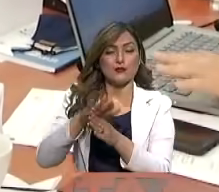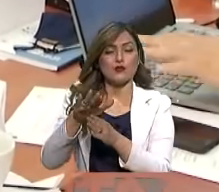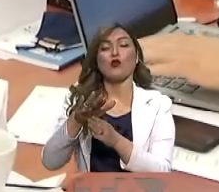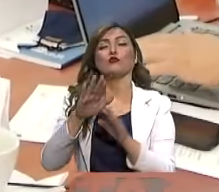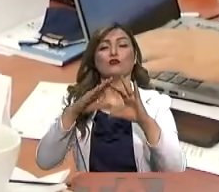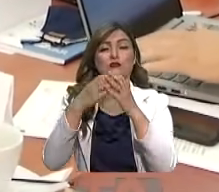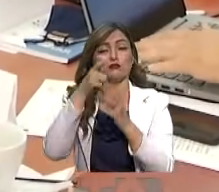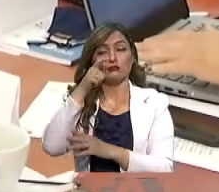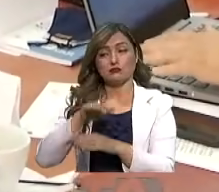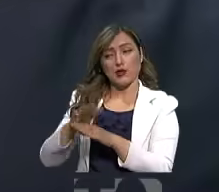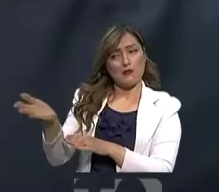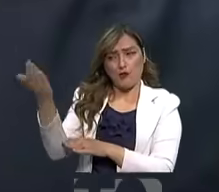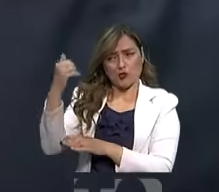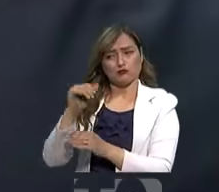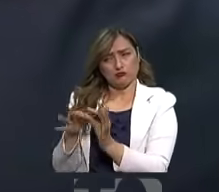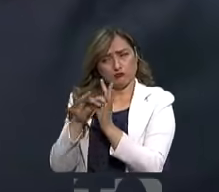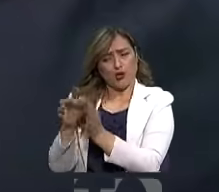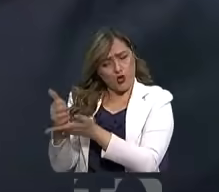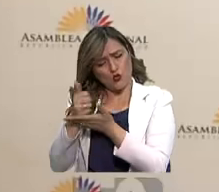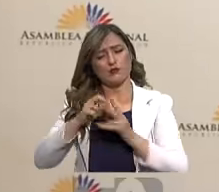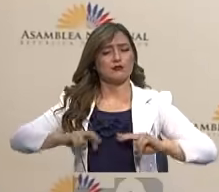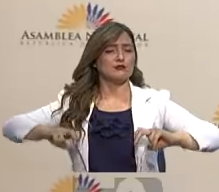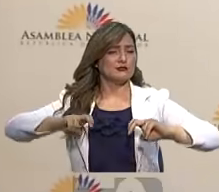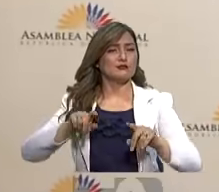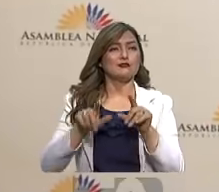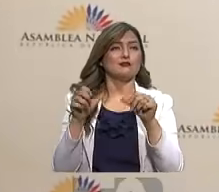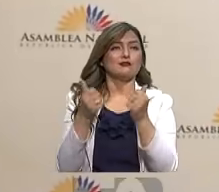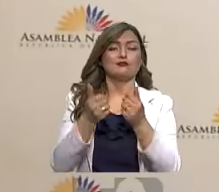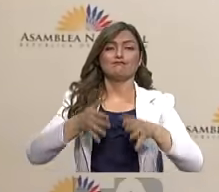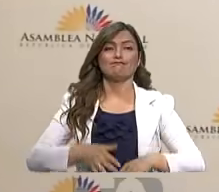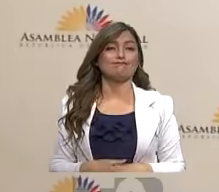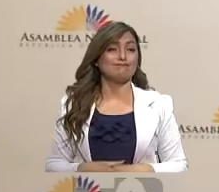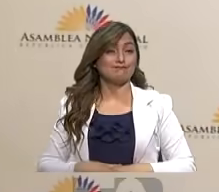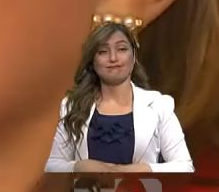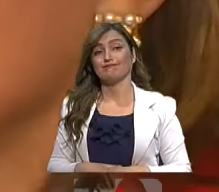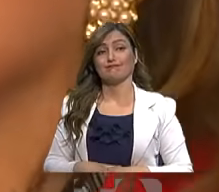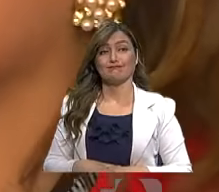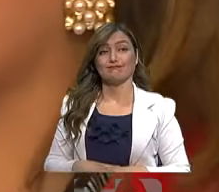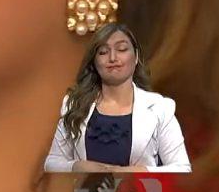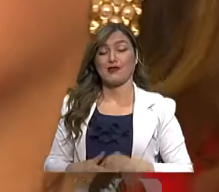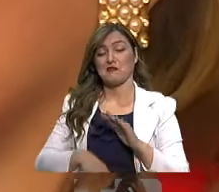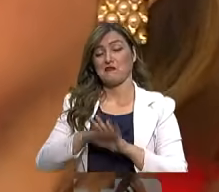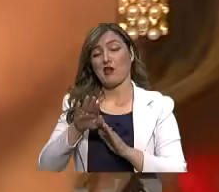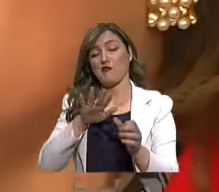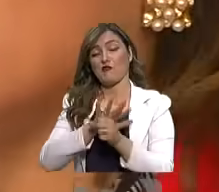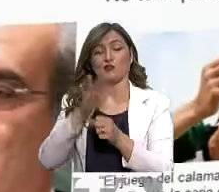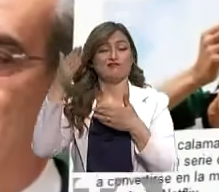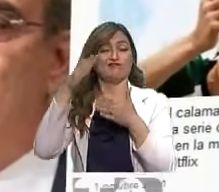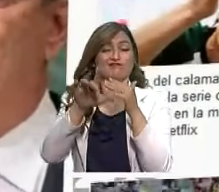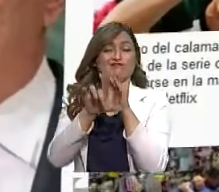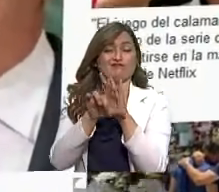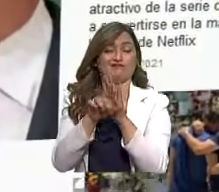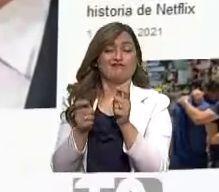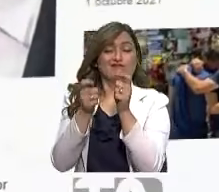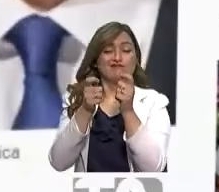Comisión de Fiscalización para aportar en esta investigación. Sin embargo, algunos asambleístas consideran que pesó más lo político que lo legal para la